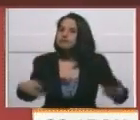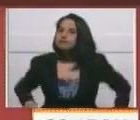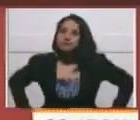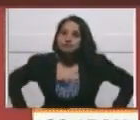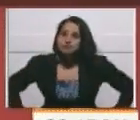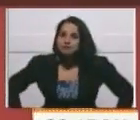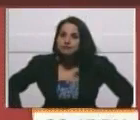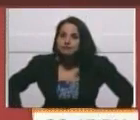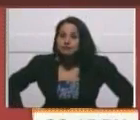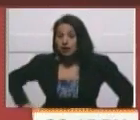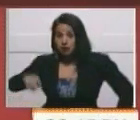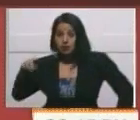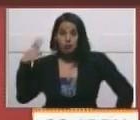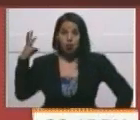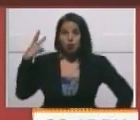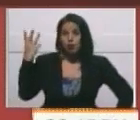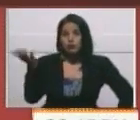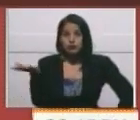globos